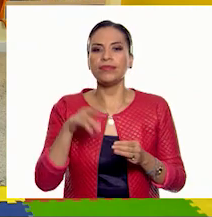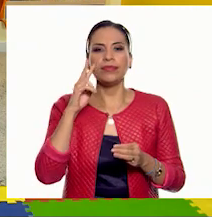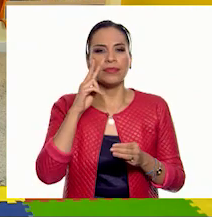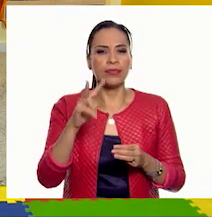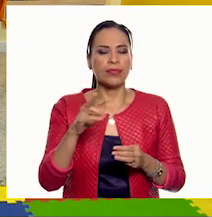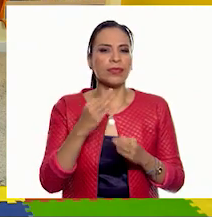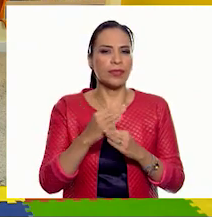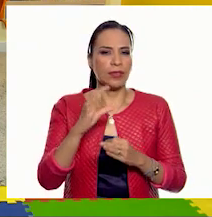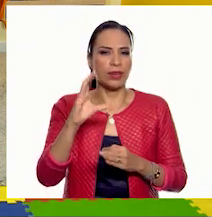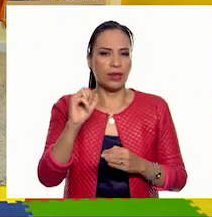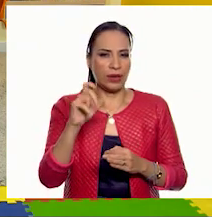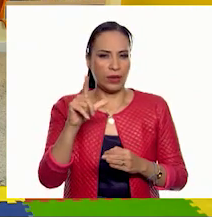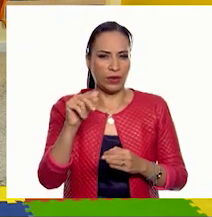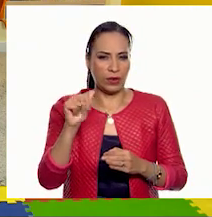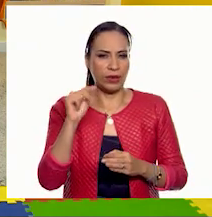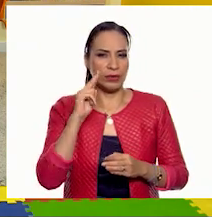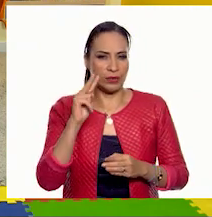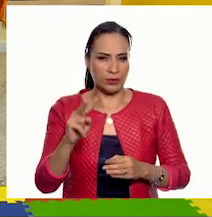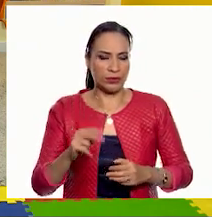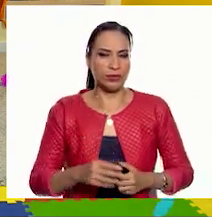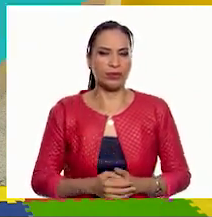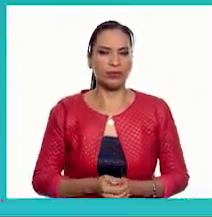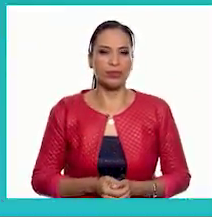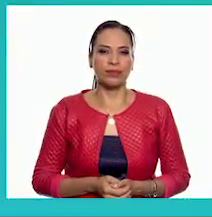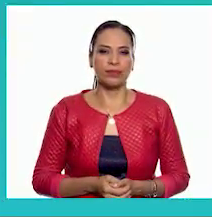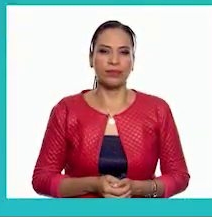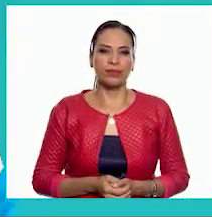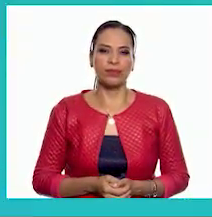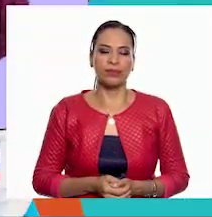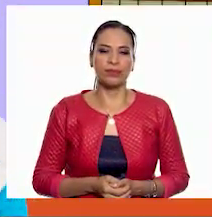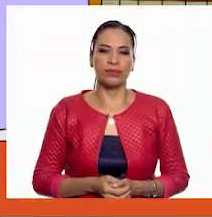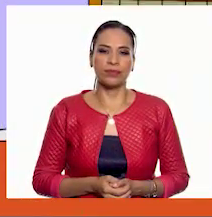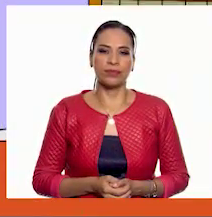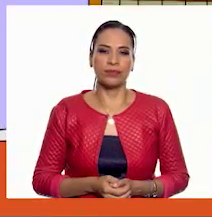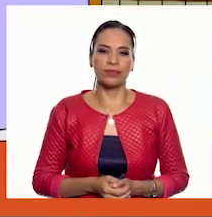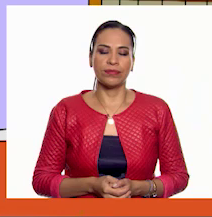a ver a Carola. ¡Vamos! ¿A verla?